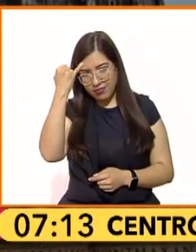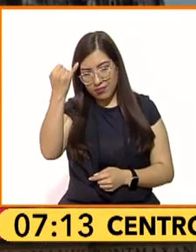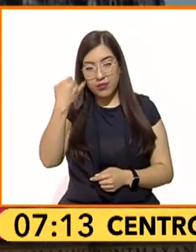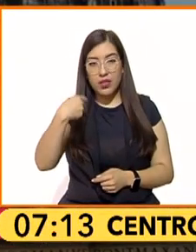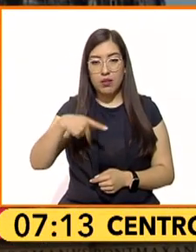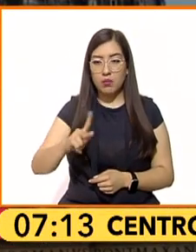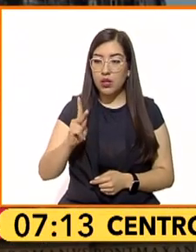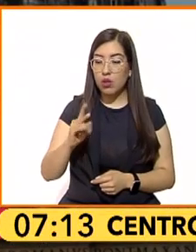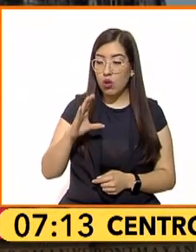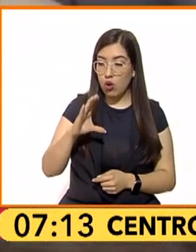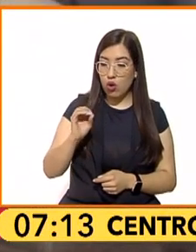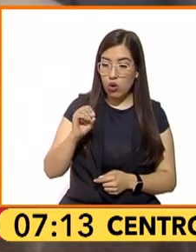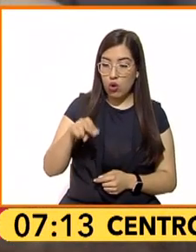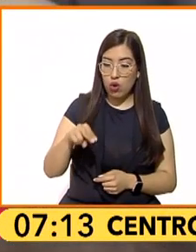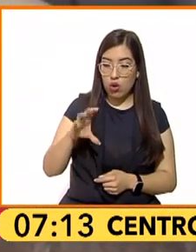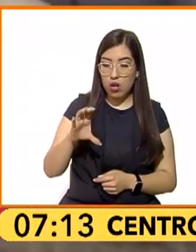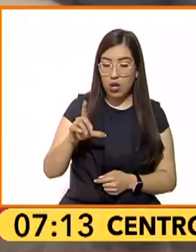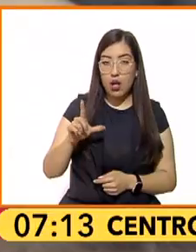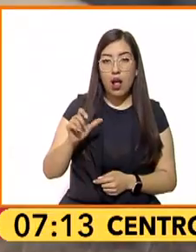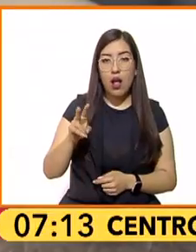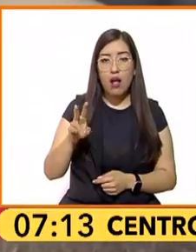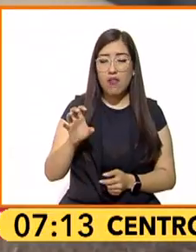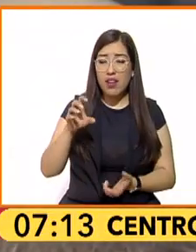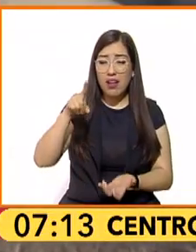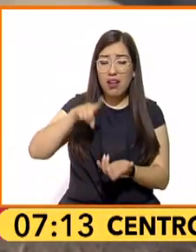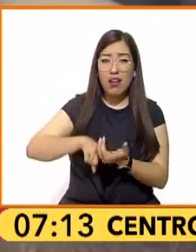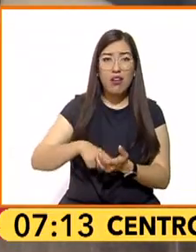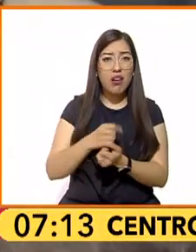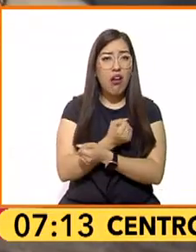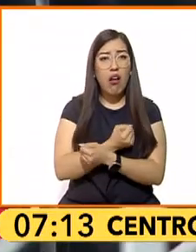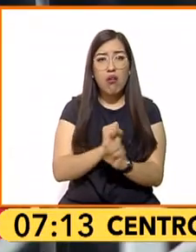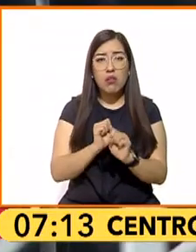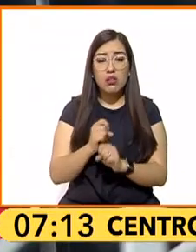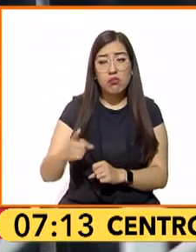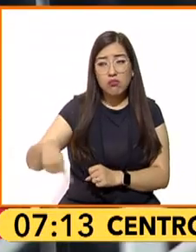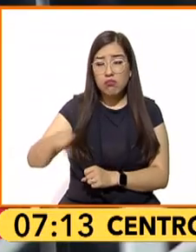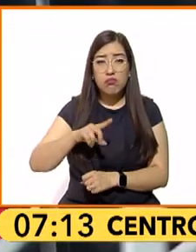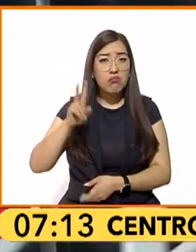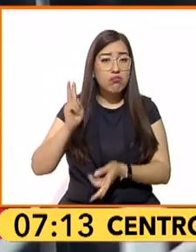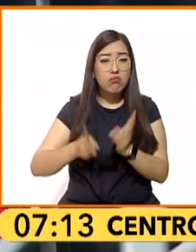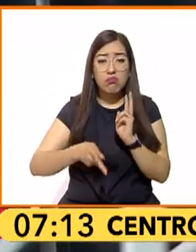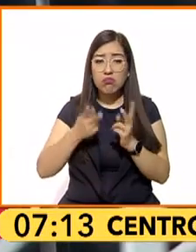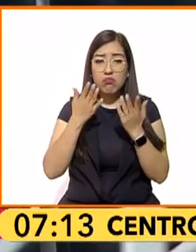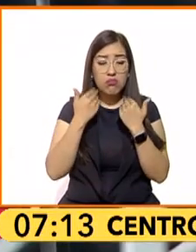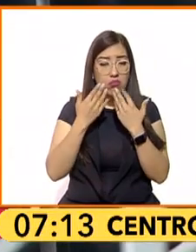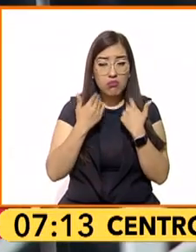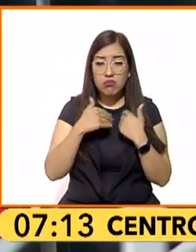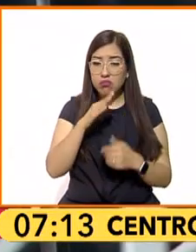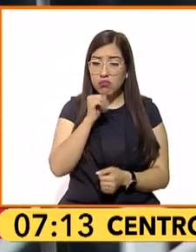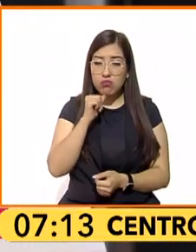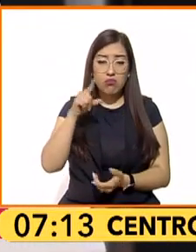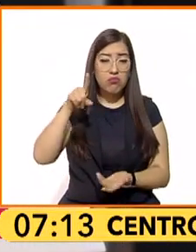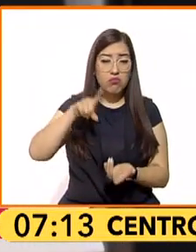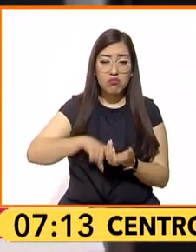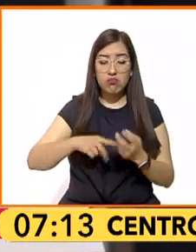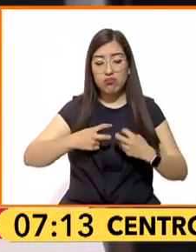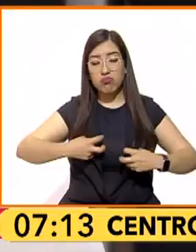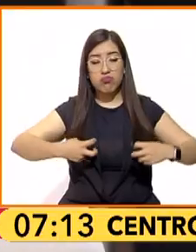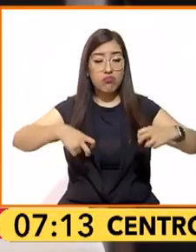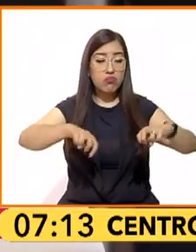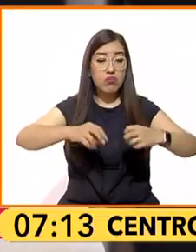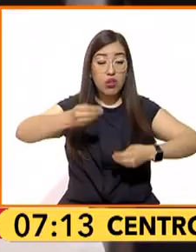más aburrido del mundo. ¿Por qué? Tienen prohibido hablar, ni siquiera en la comida, ¿no? Ni siquiera en